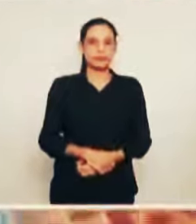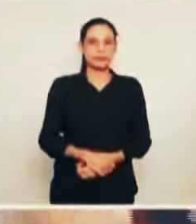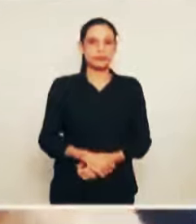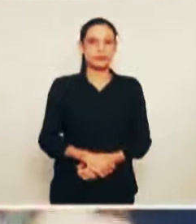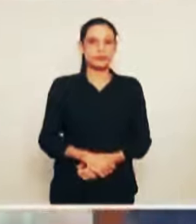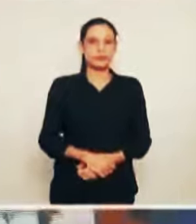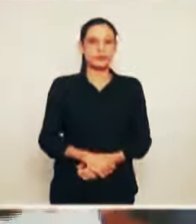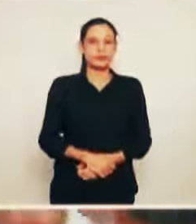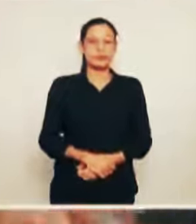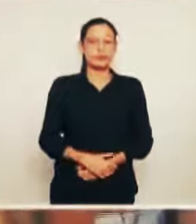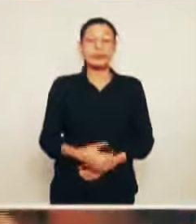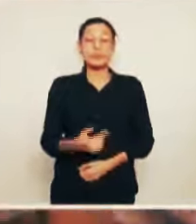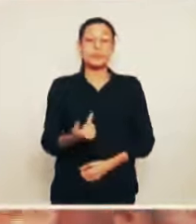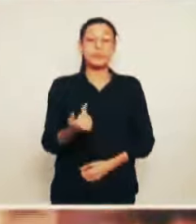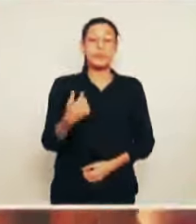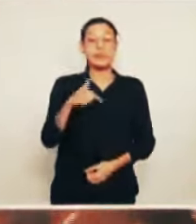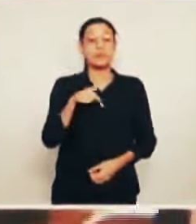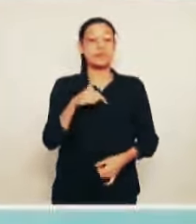y hablando de avatares